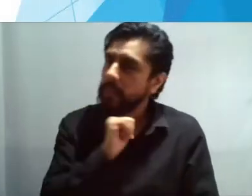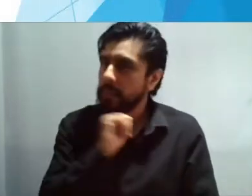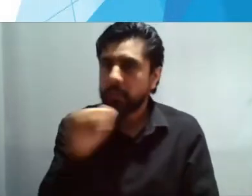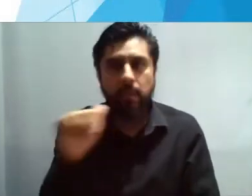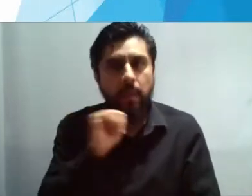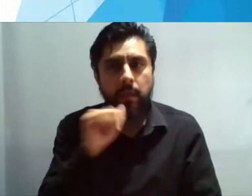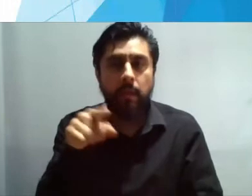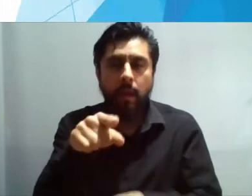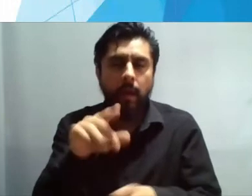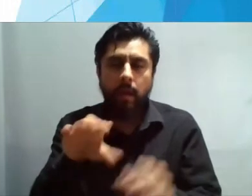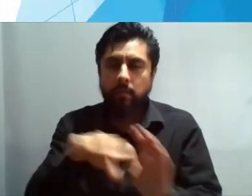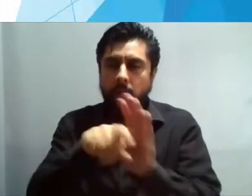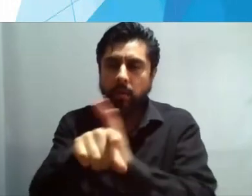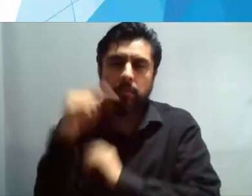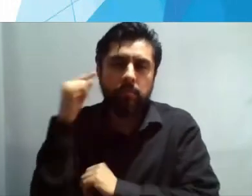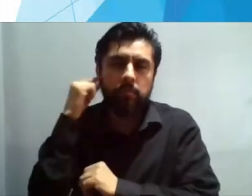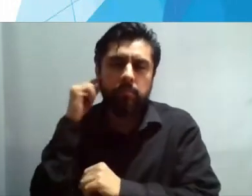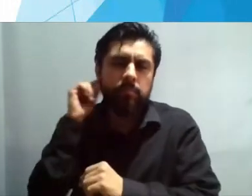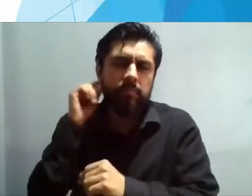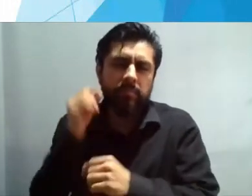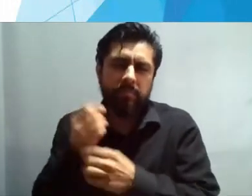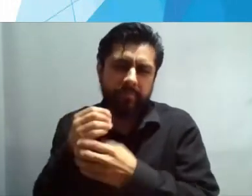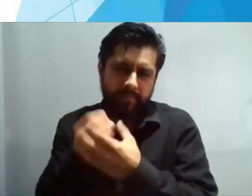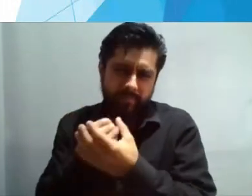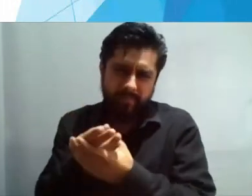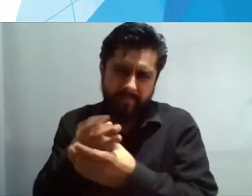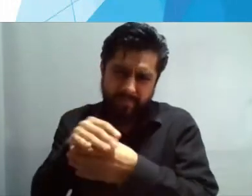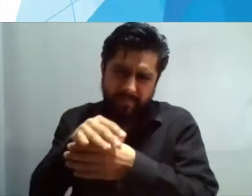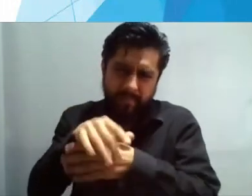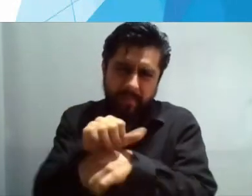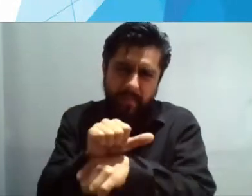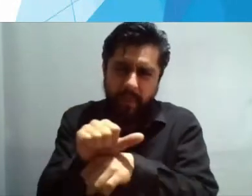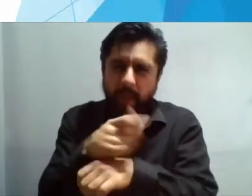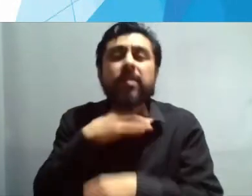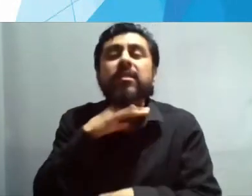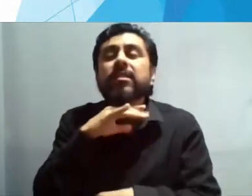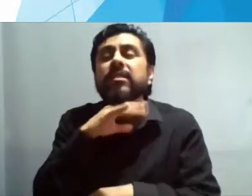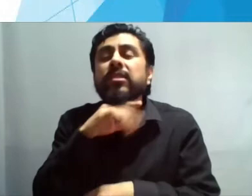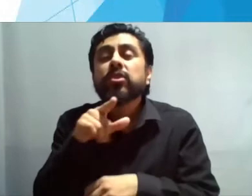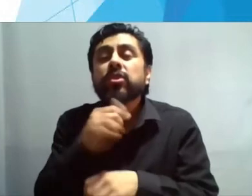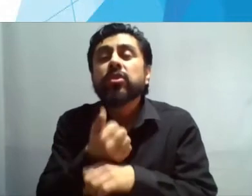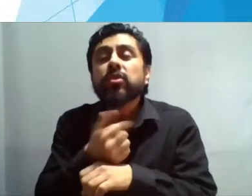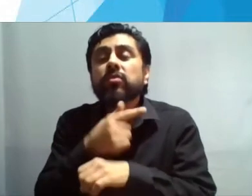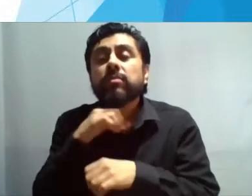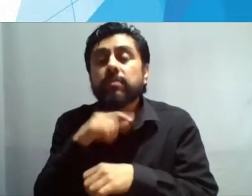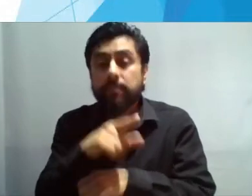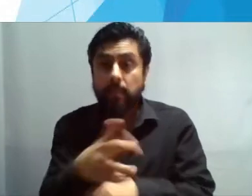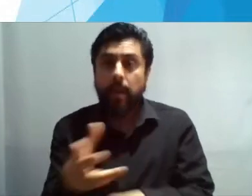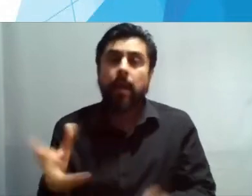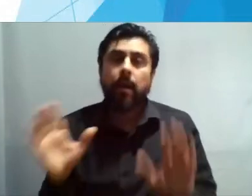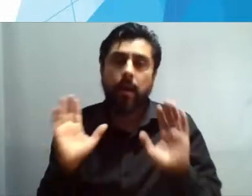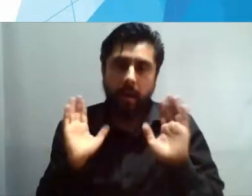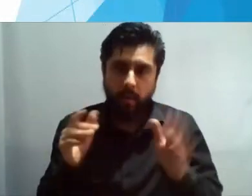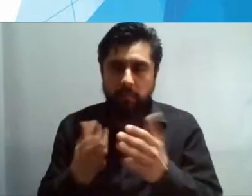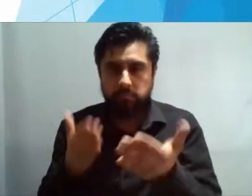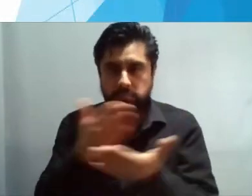el otorrinolaringólogo, porque también me ha tocado que a veces dicen, bueno, ok, pues no me pusieron agua, ok,